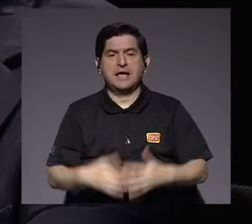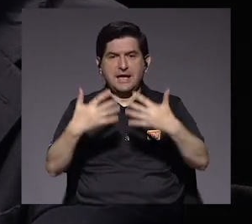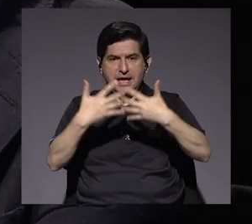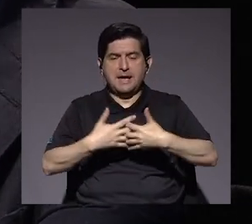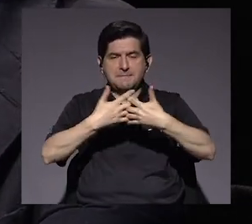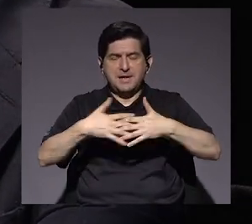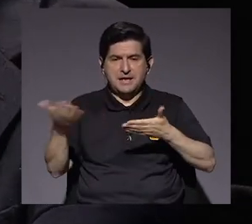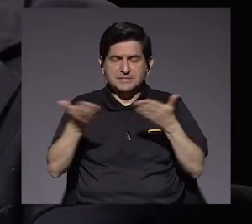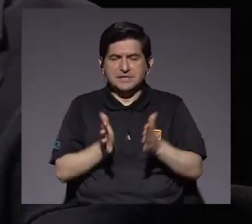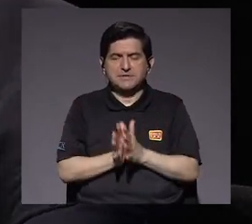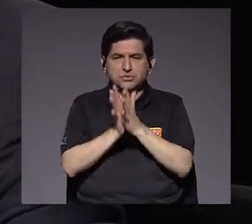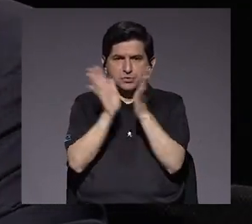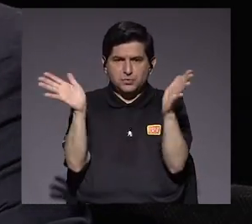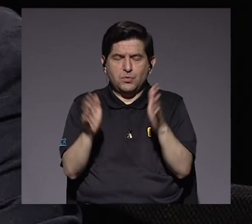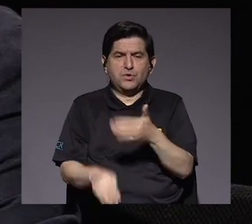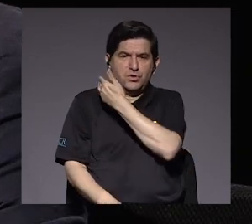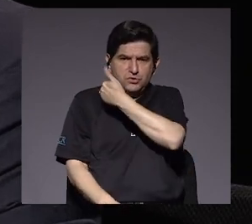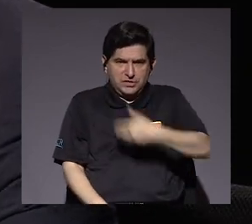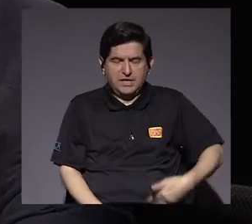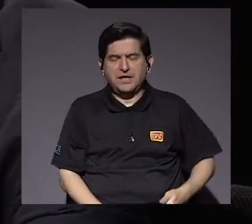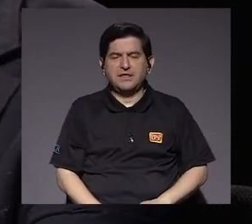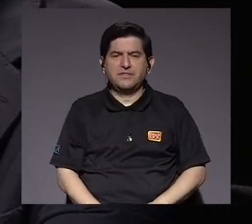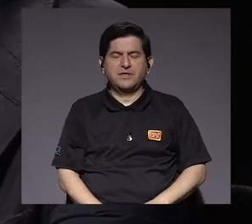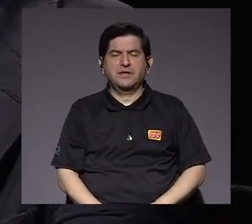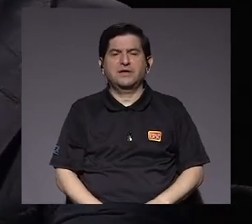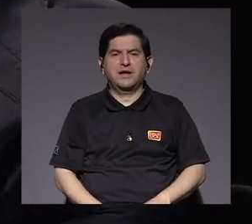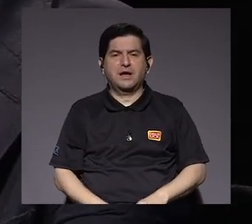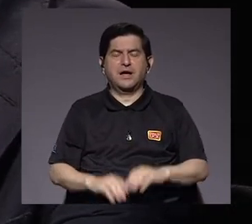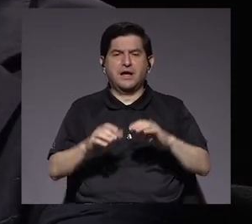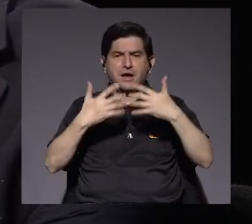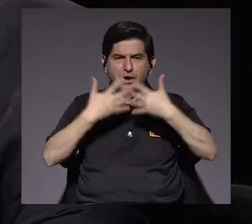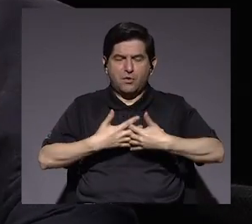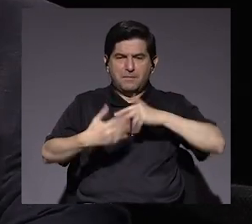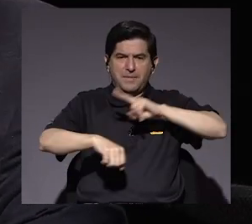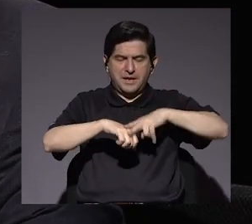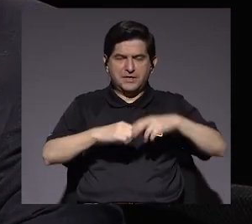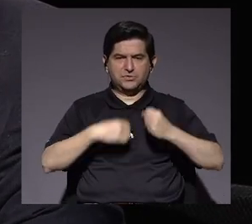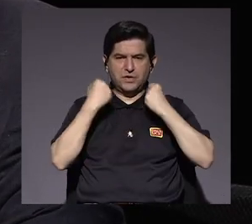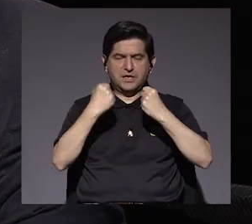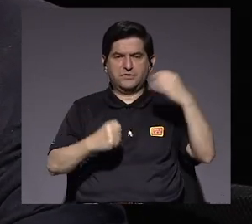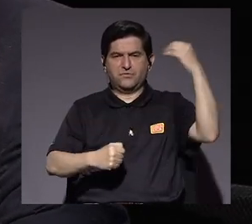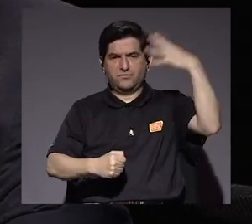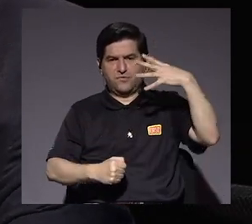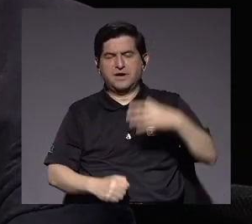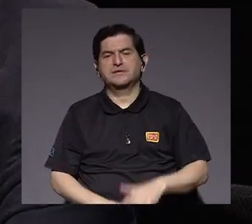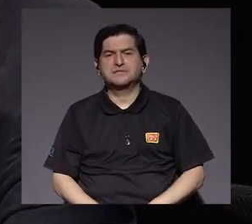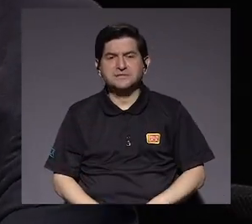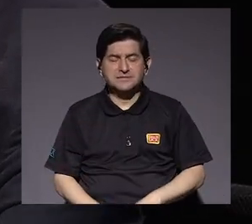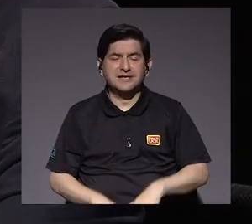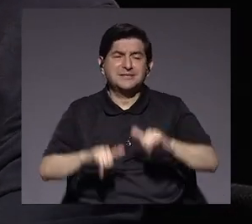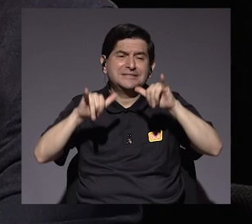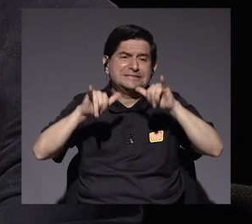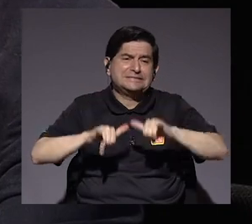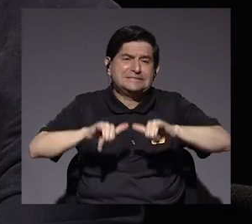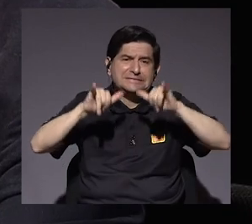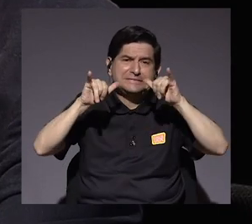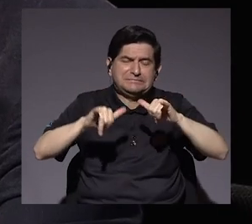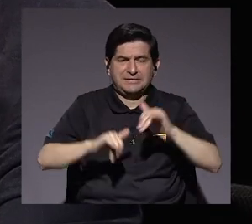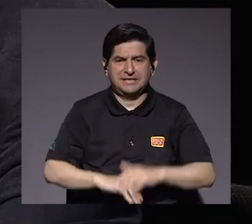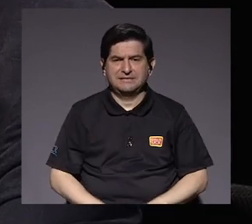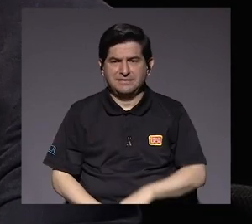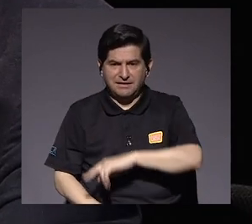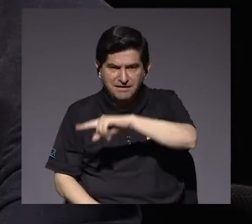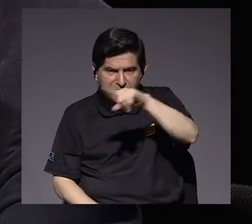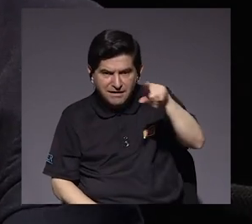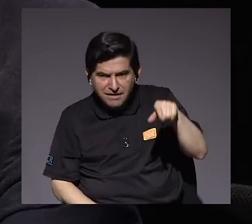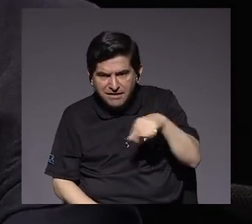la empresa de servicios públicos de Heredia, la Compañía Nacional de Fuerza y Luz, las cooperativas de producción eléctrica, sostienen, digamos, de alguna